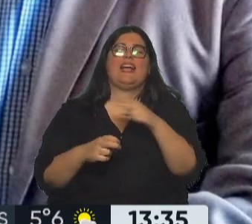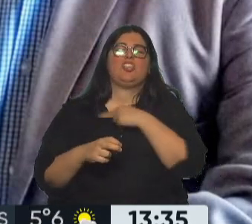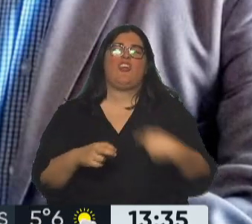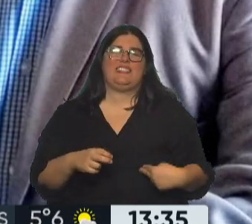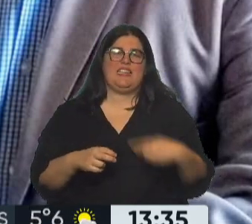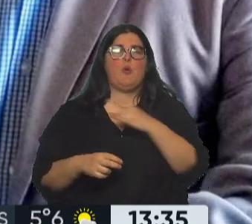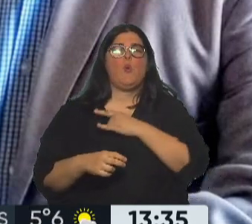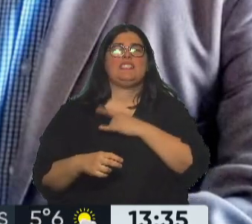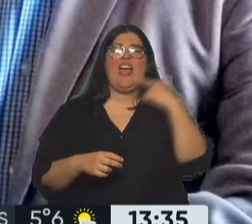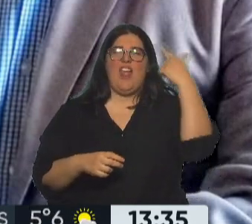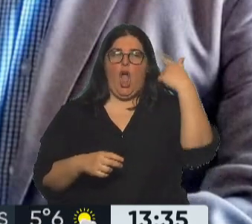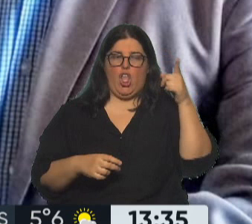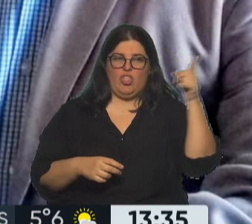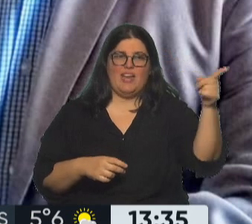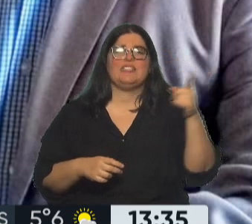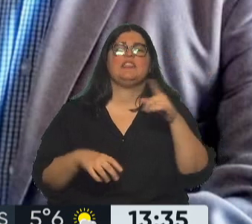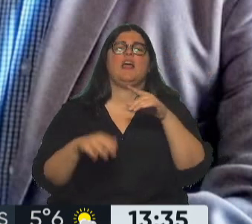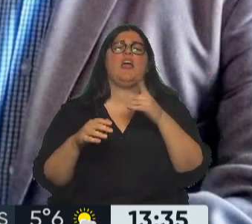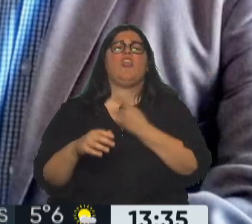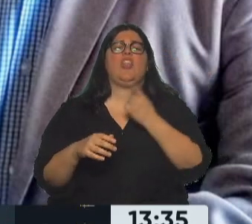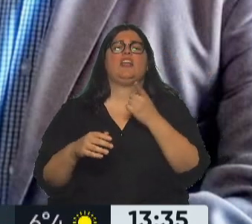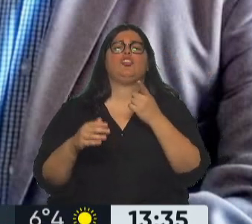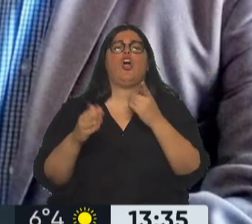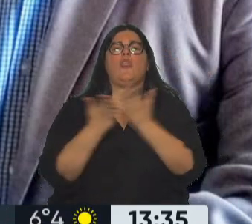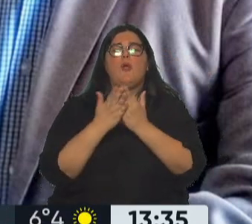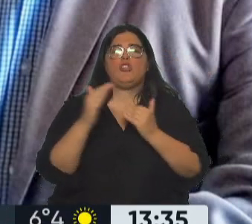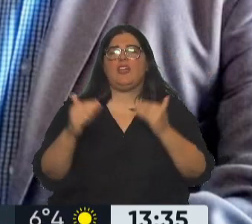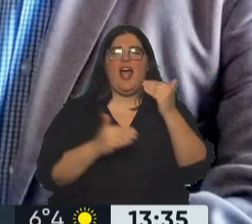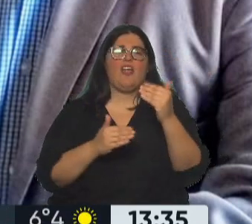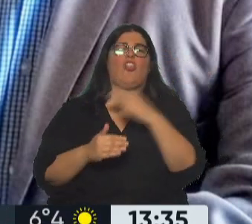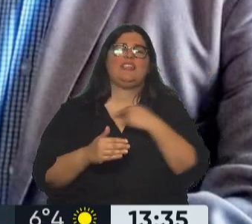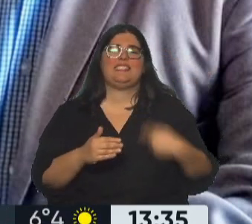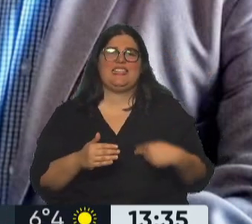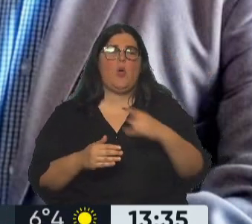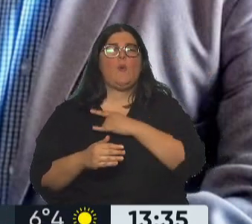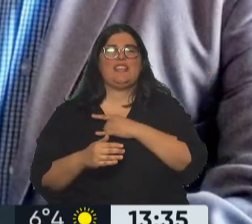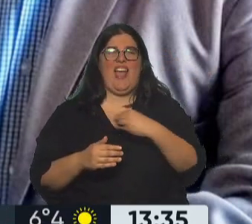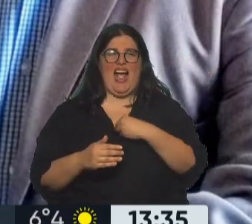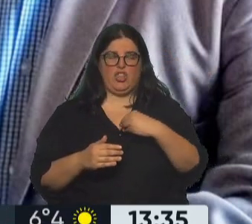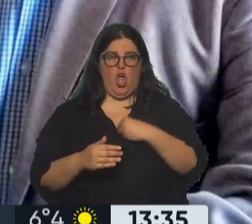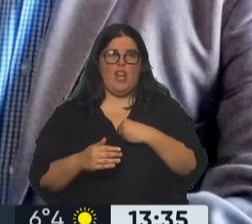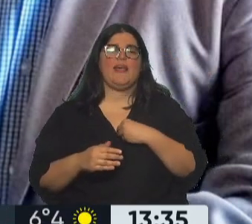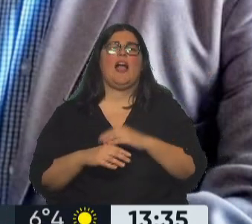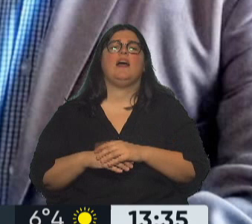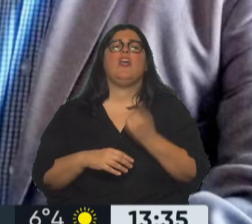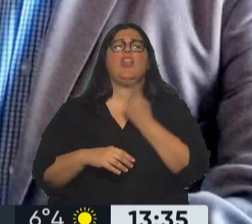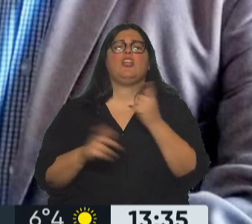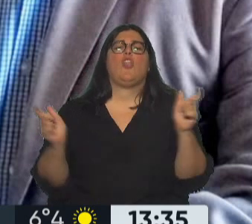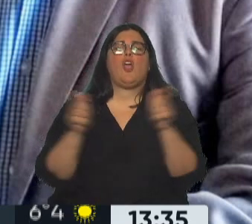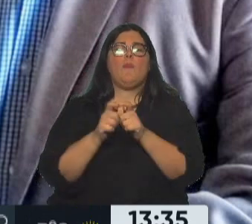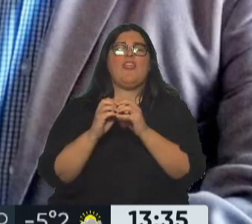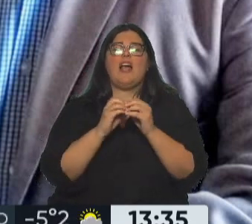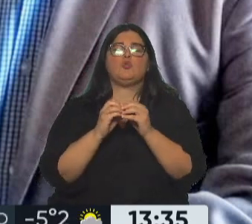de Estudios sobre China de la Universidad Católica, director del Comité de Asuntos Asiáticos del CARI. Publicó, entre otros, el libro